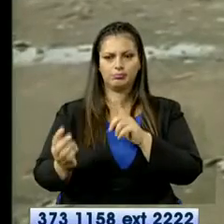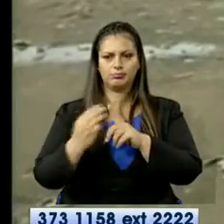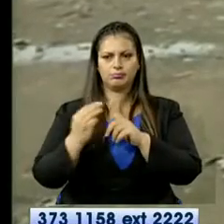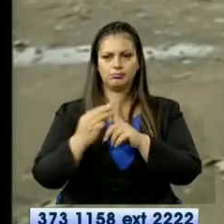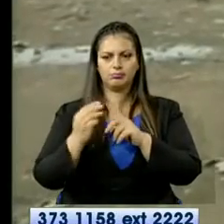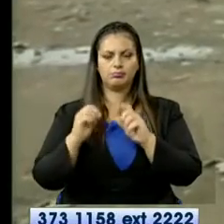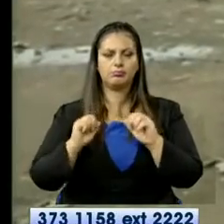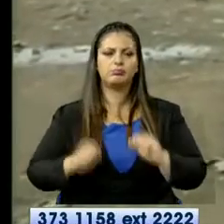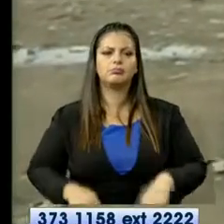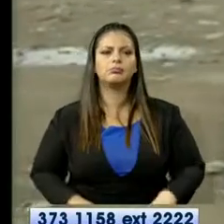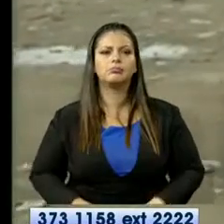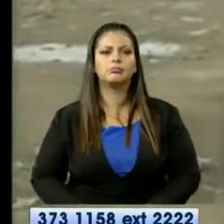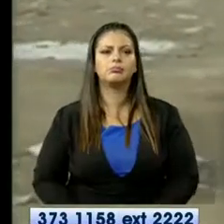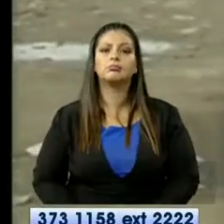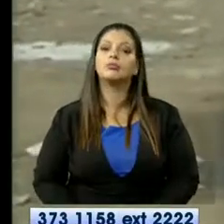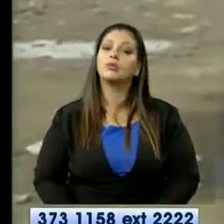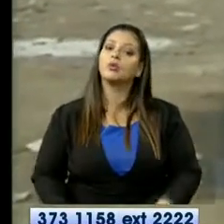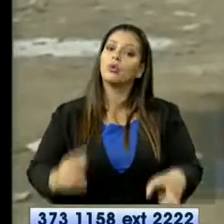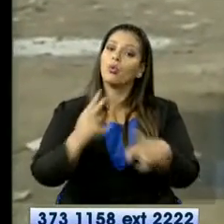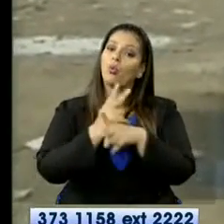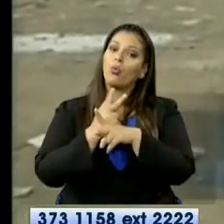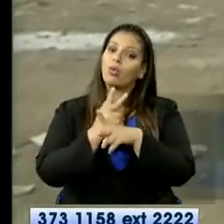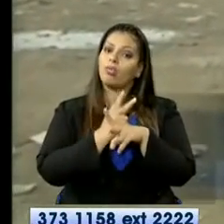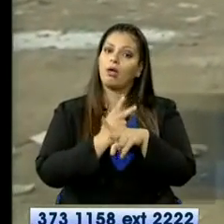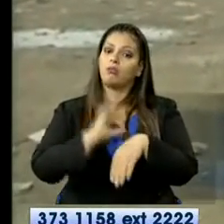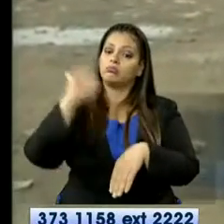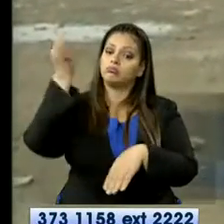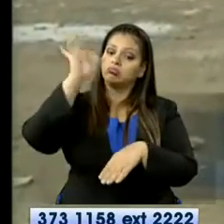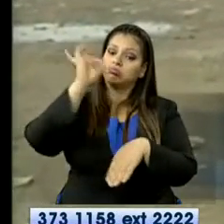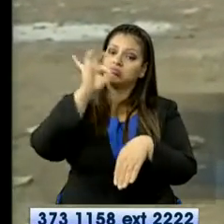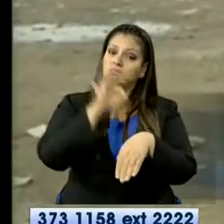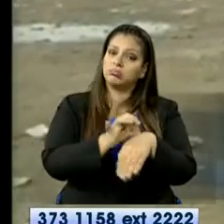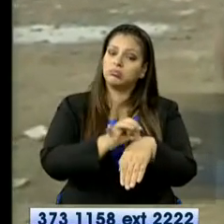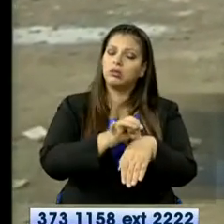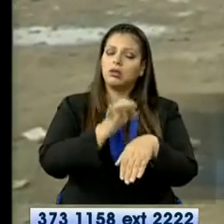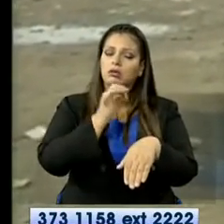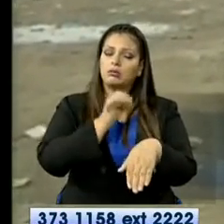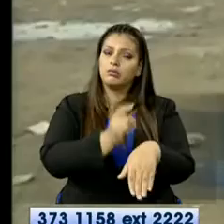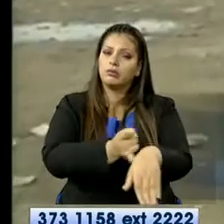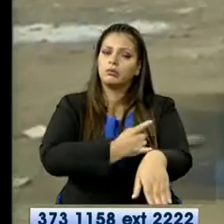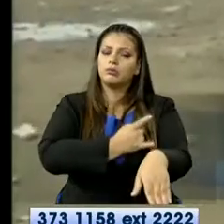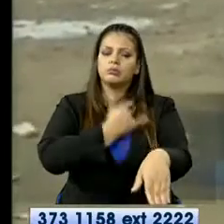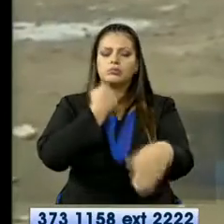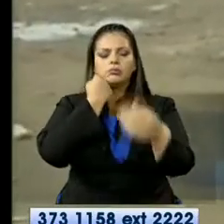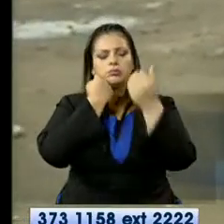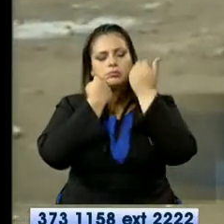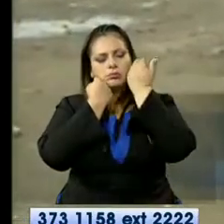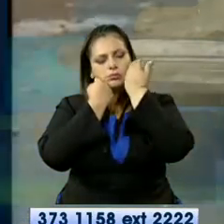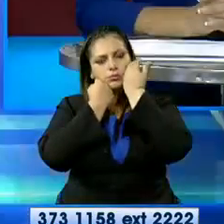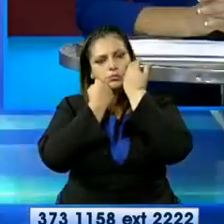mosquito aedes egypti contaminen nuestros hogares y toda la cuadra solamente depende de nosotros un gorro selena